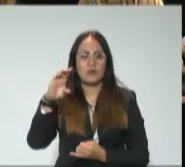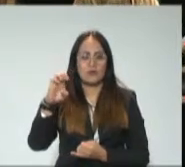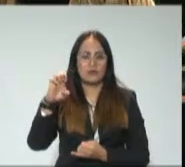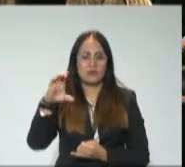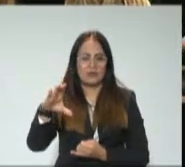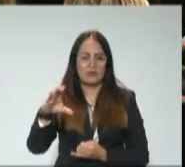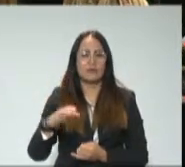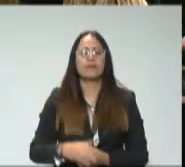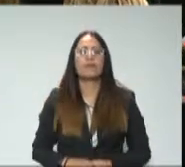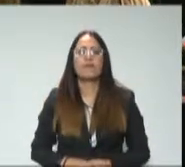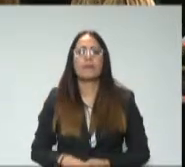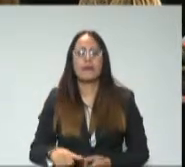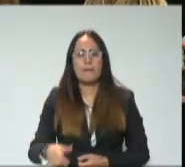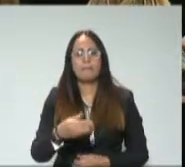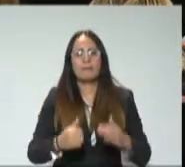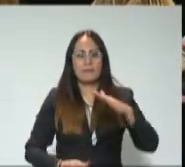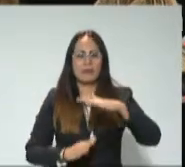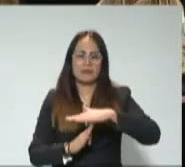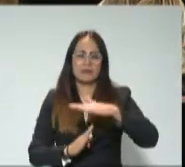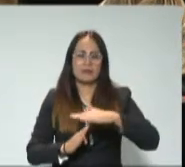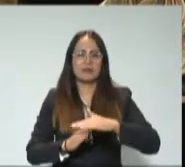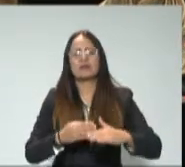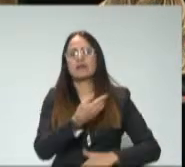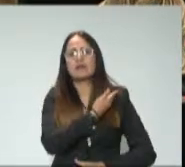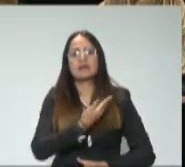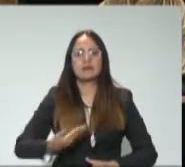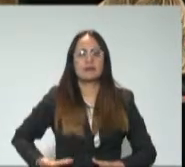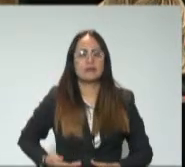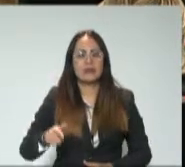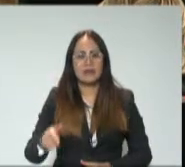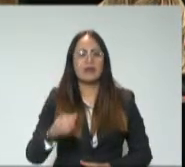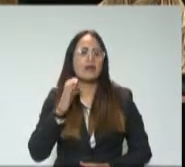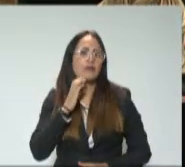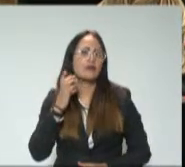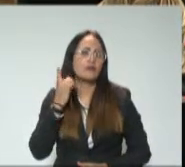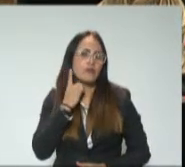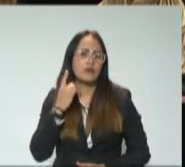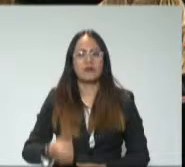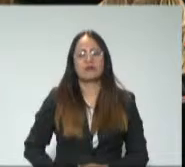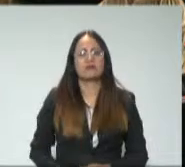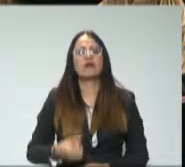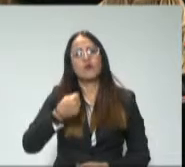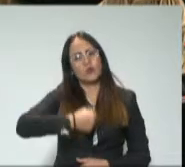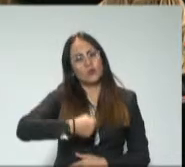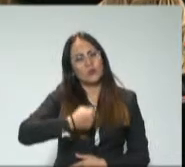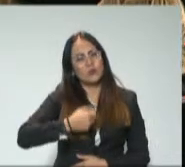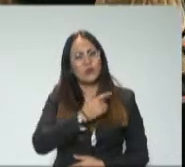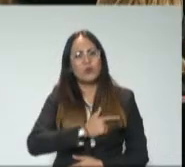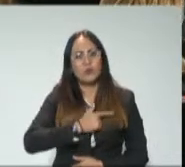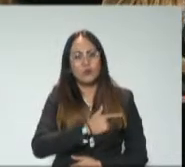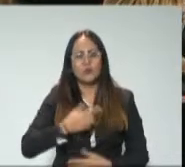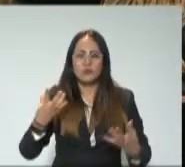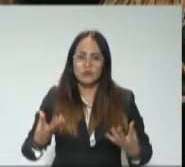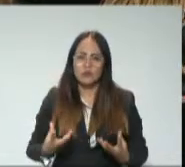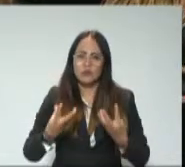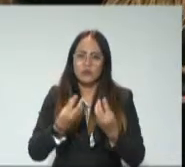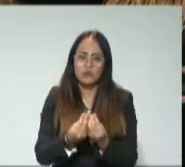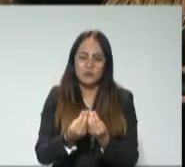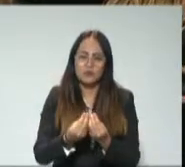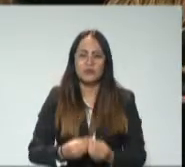presidenta de la mesa directiva de la cámara de diputados con quien tuvimos el gusto de estar en